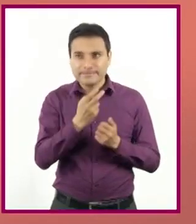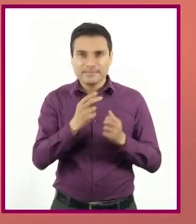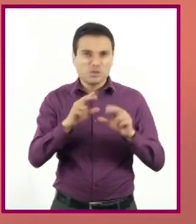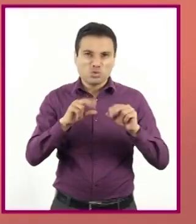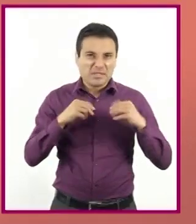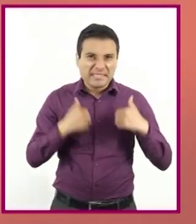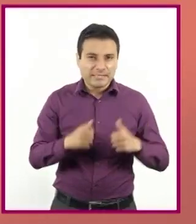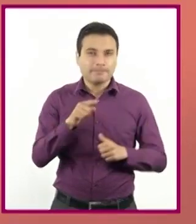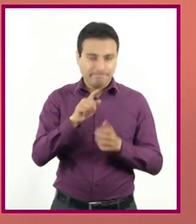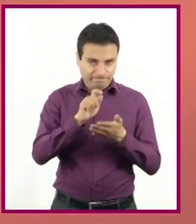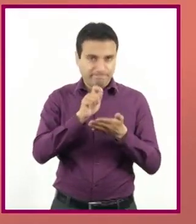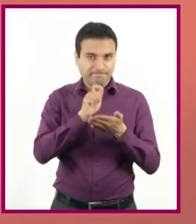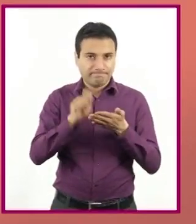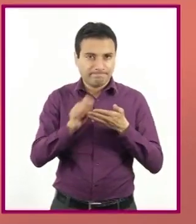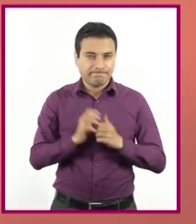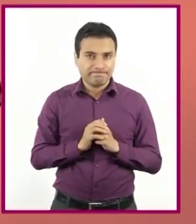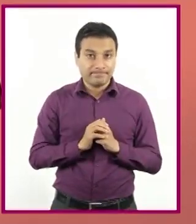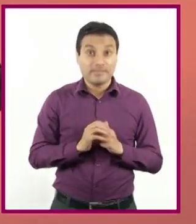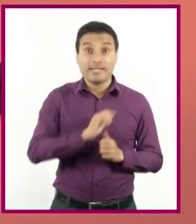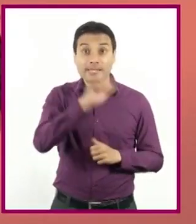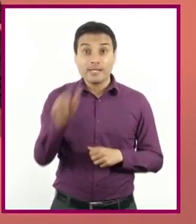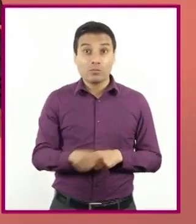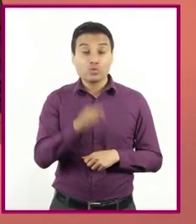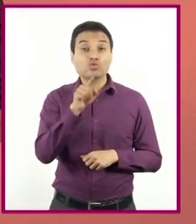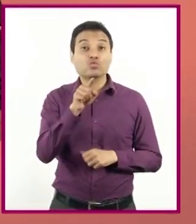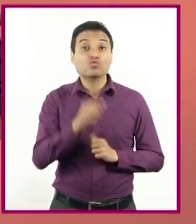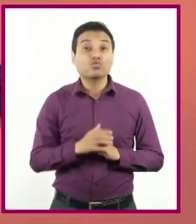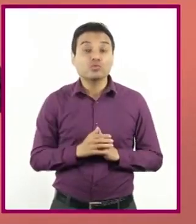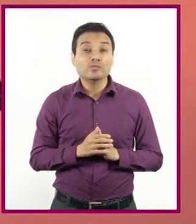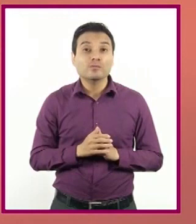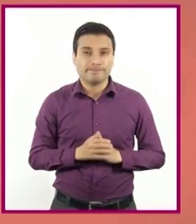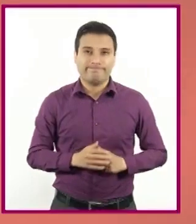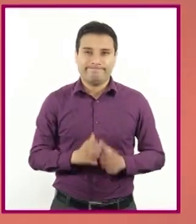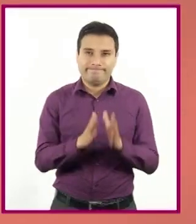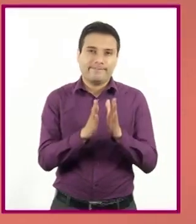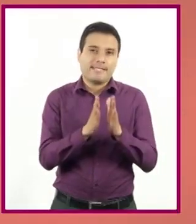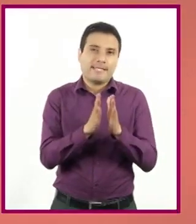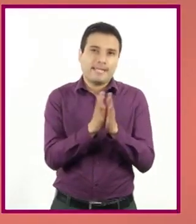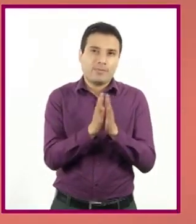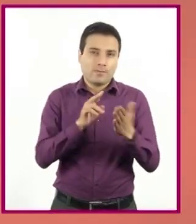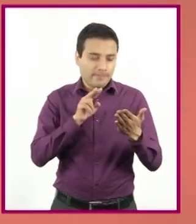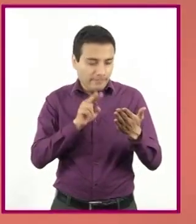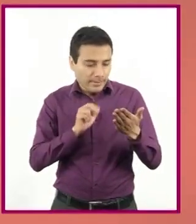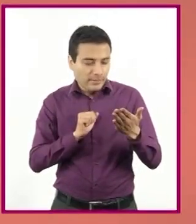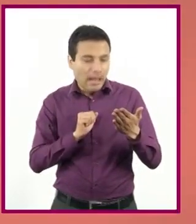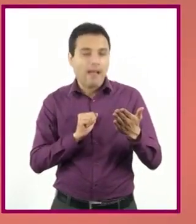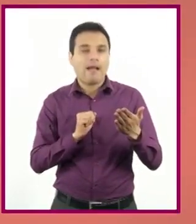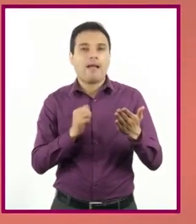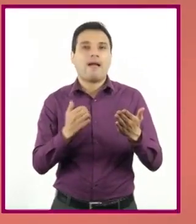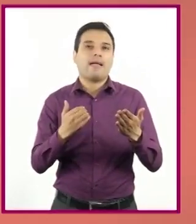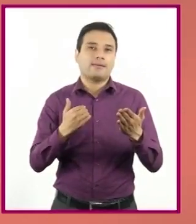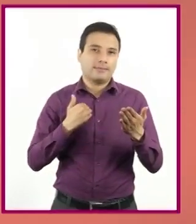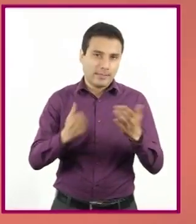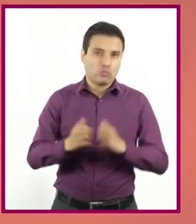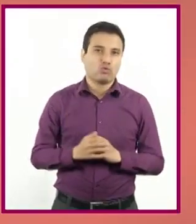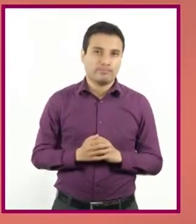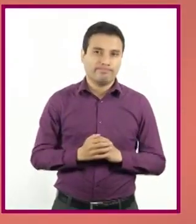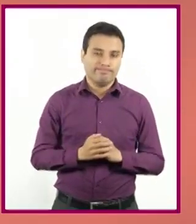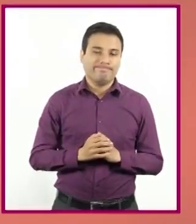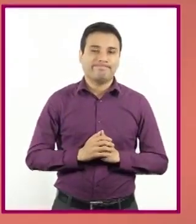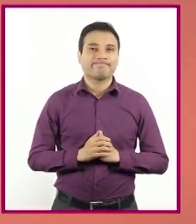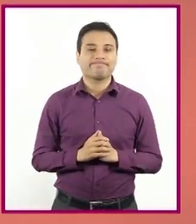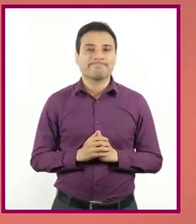dificultades que surjan, pues muchas de estas las podrán resolver al momento de consultar su libro de texto y revisar sus